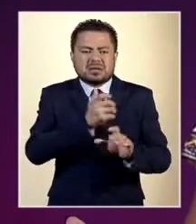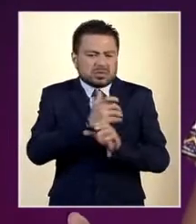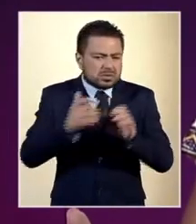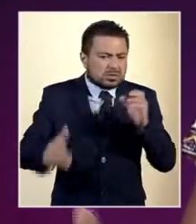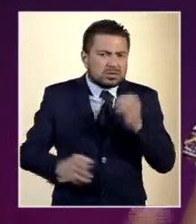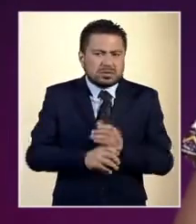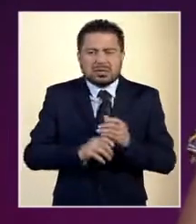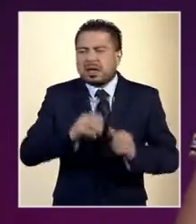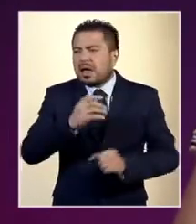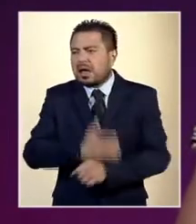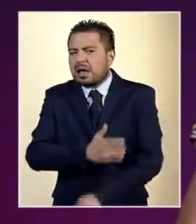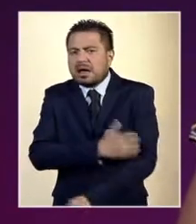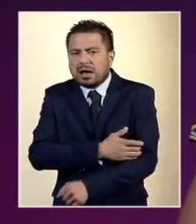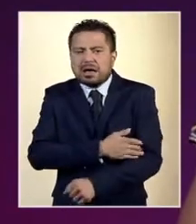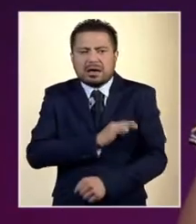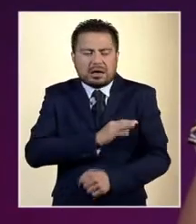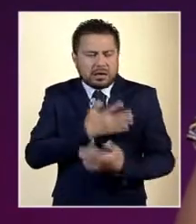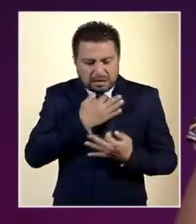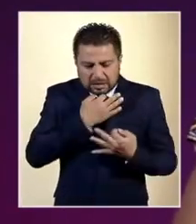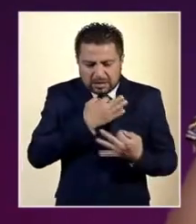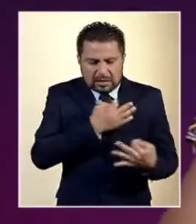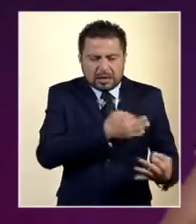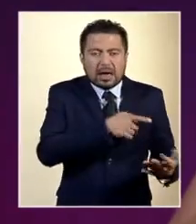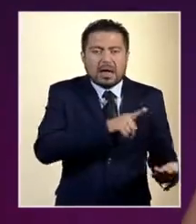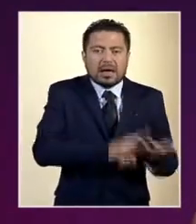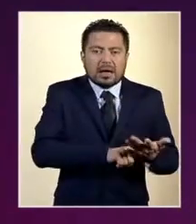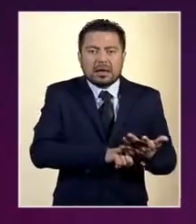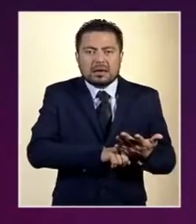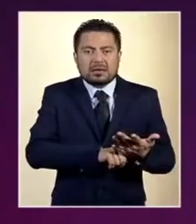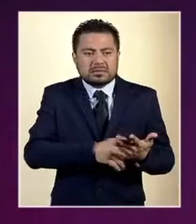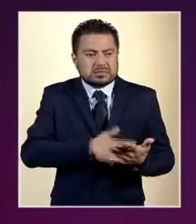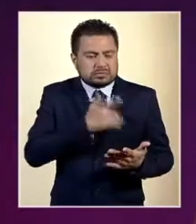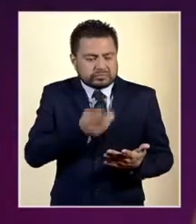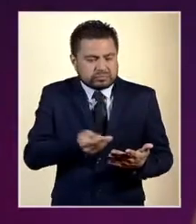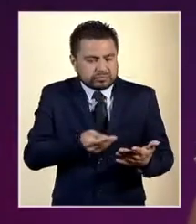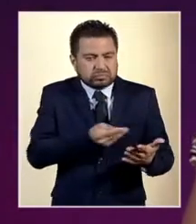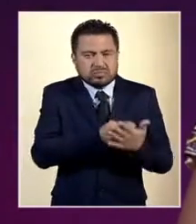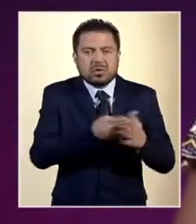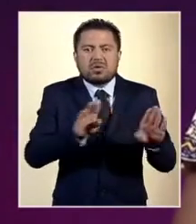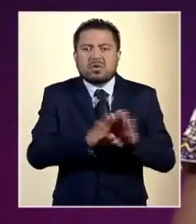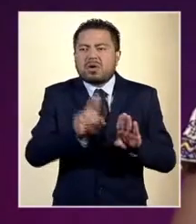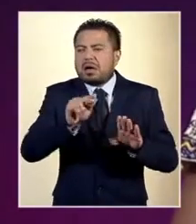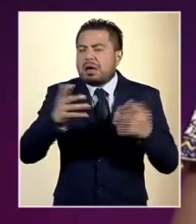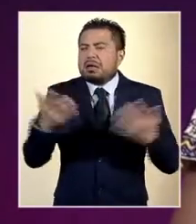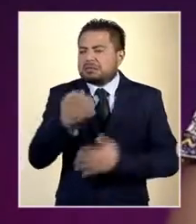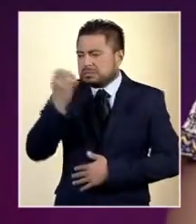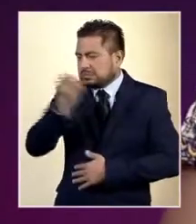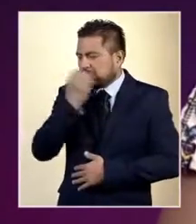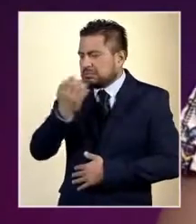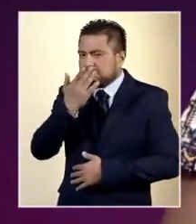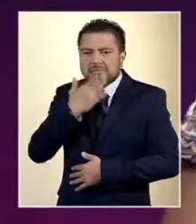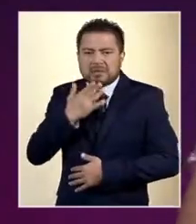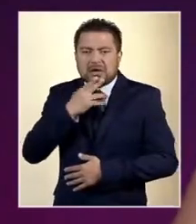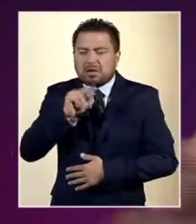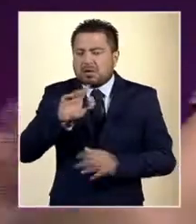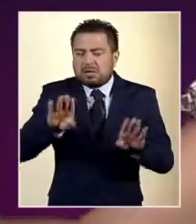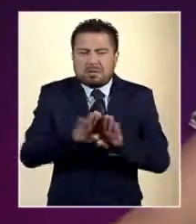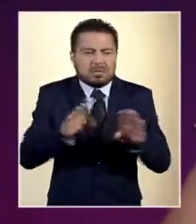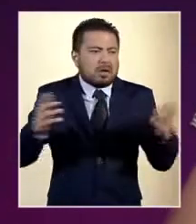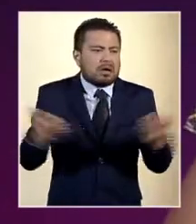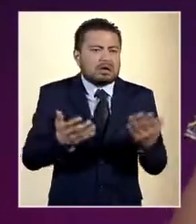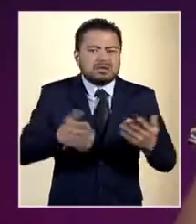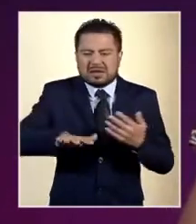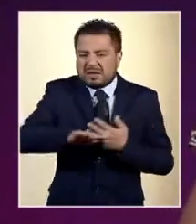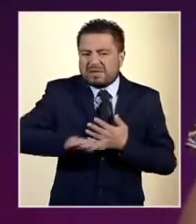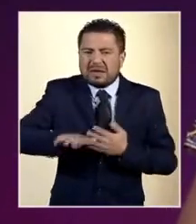elementos que les atraen, que les estimulan, como no lo hizo la escuela, como no lo hizo el